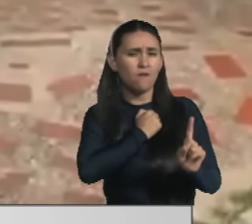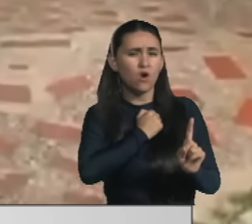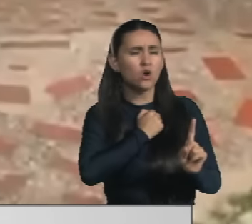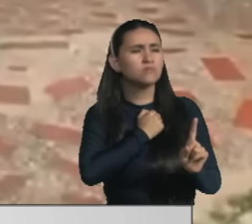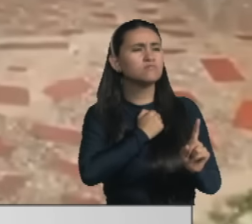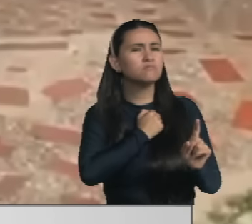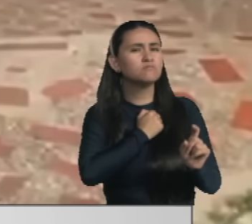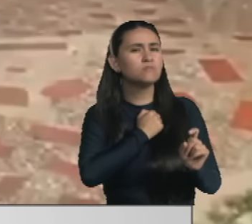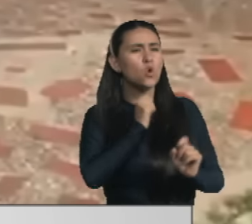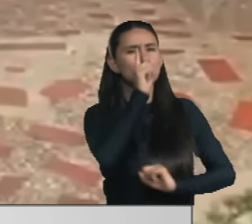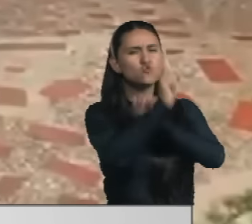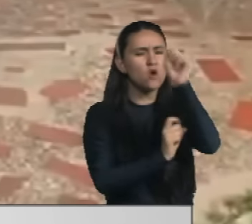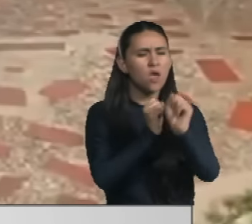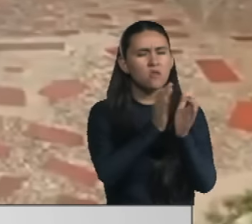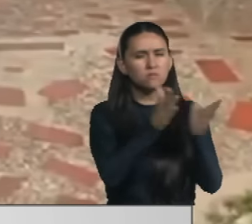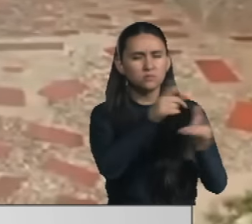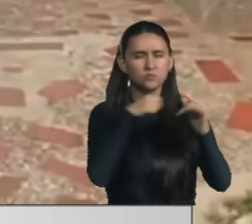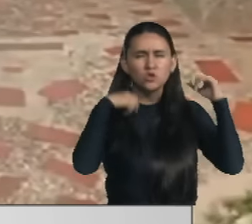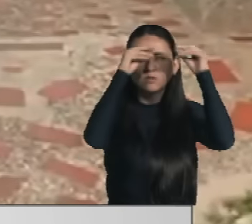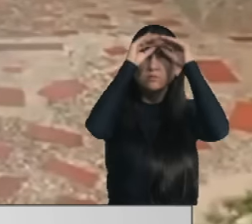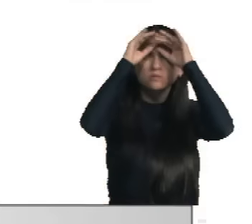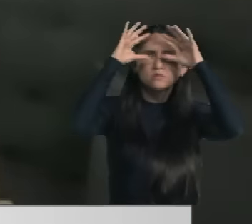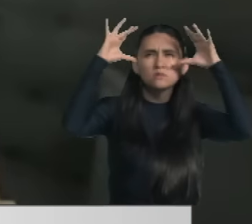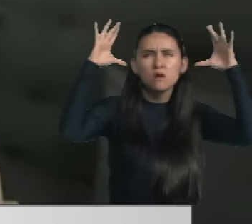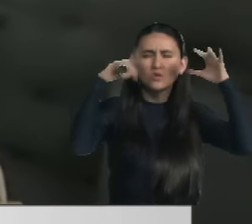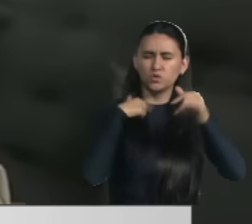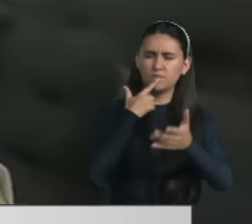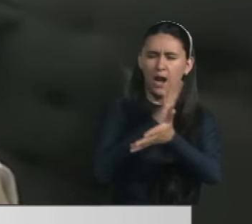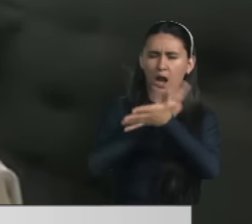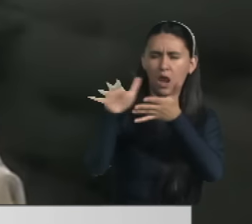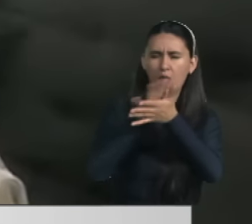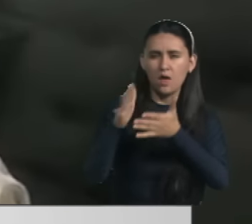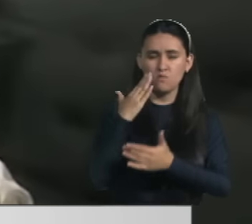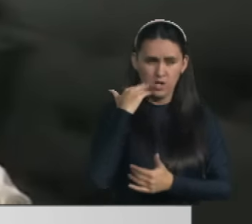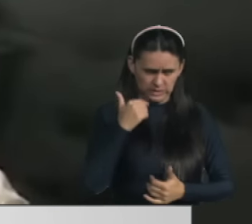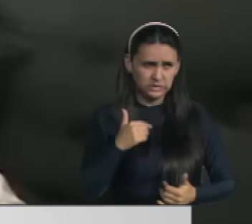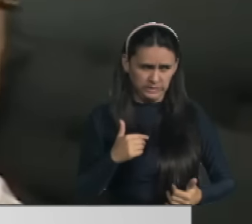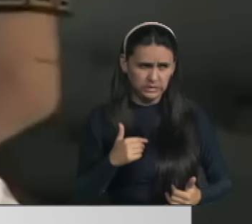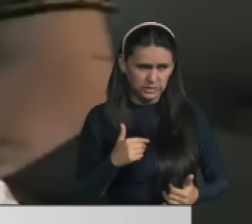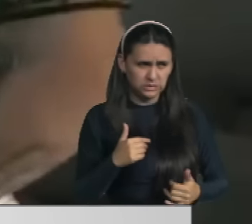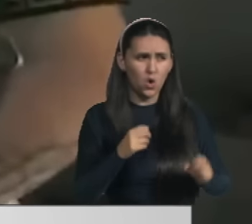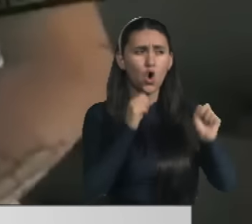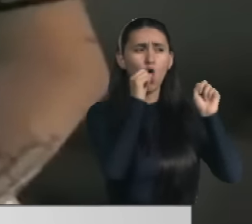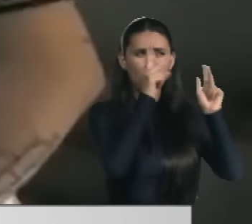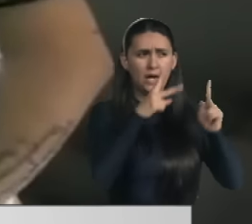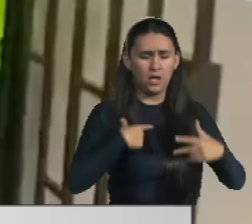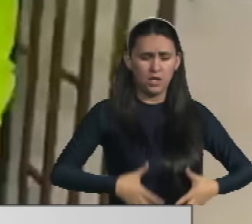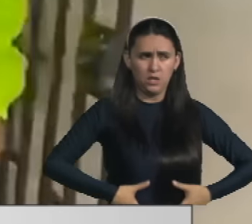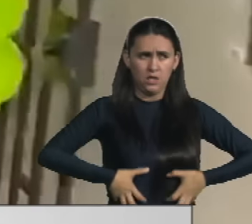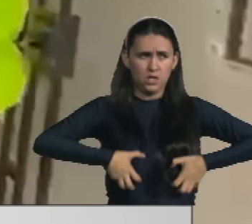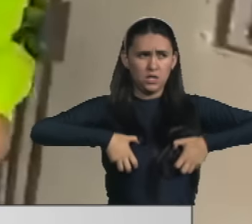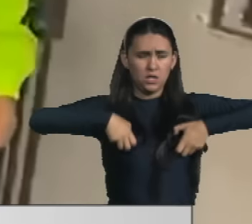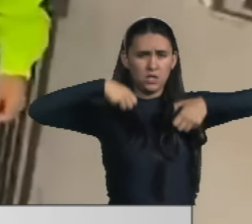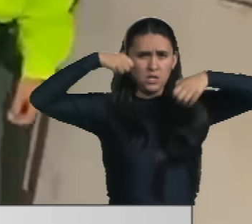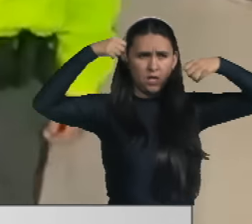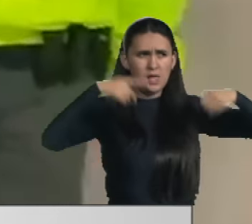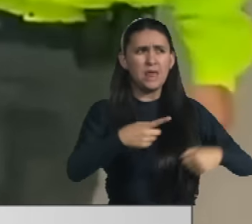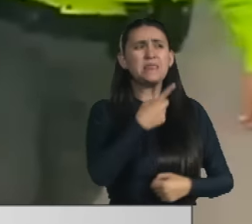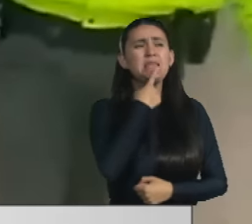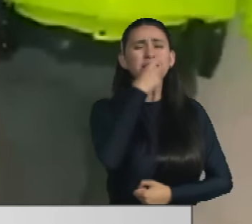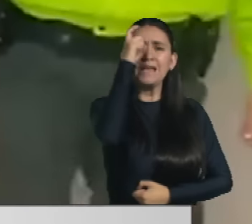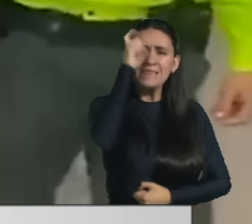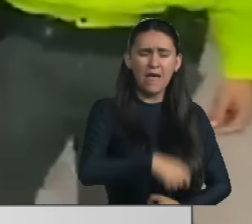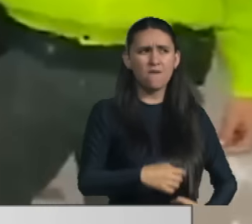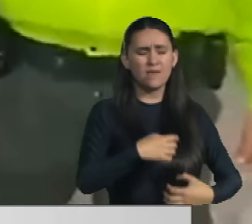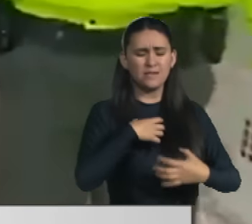pasar durante el año. Cuando logró llamar su atención, la convenció para que se quitara la ropa, diciéndole que tiene un amarre y la